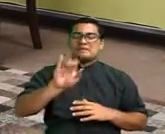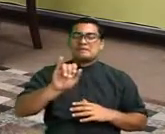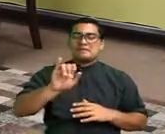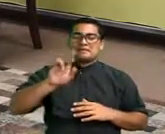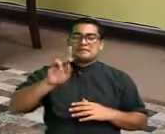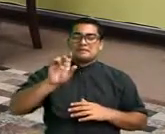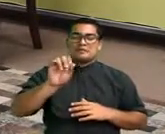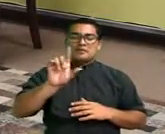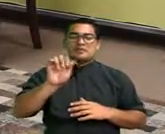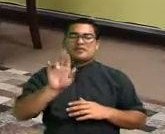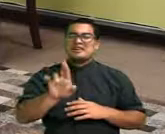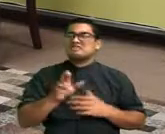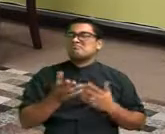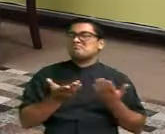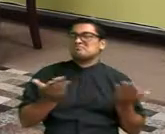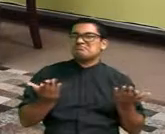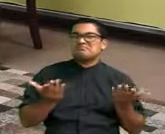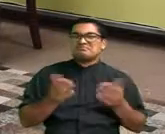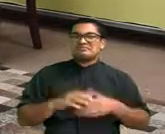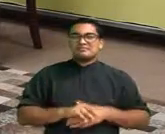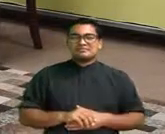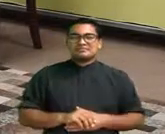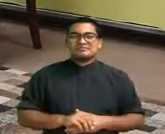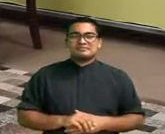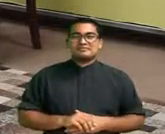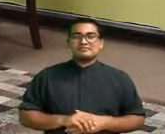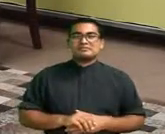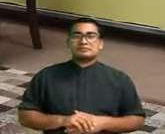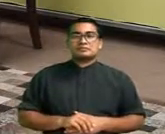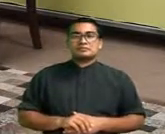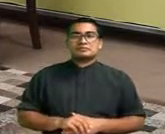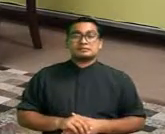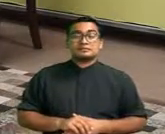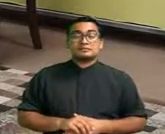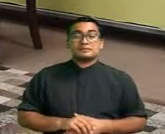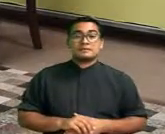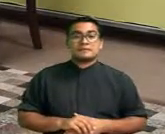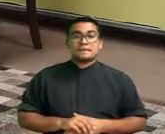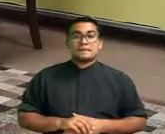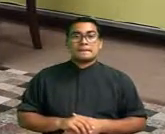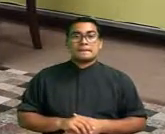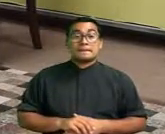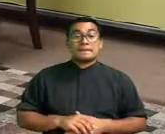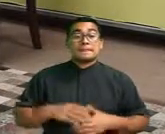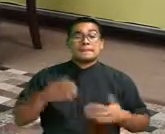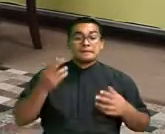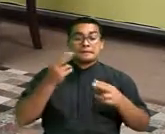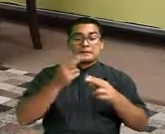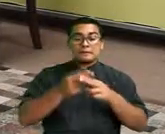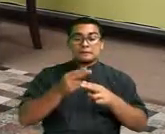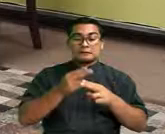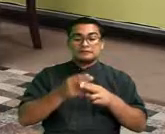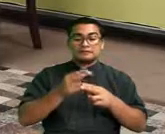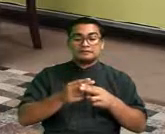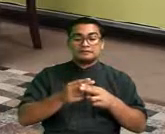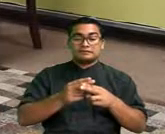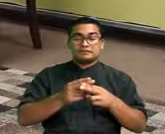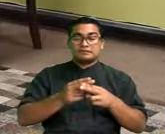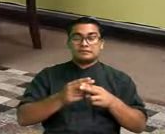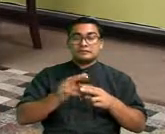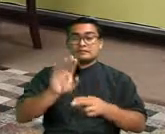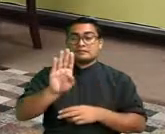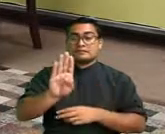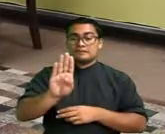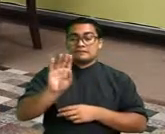también sobre este trastorno. Claro que sí. El trastorno llamado trastorno afectivo